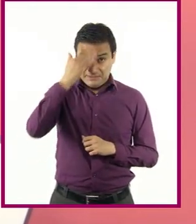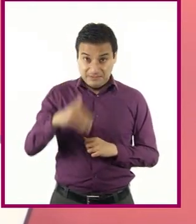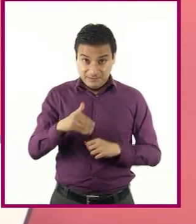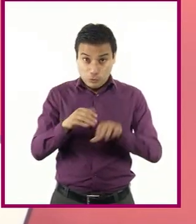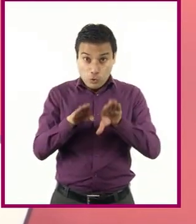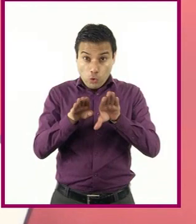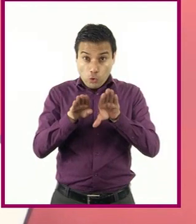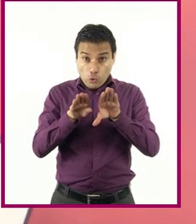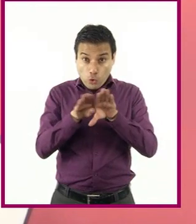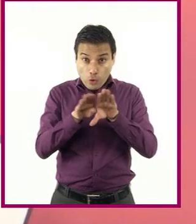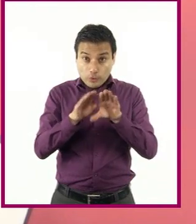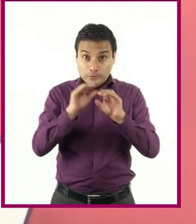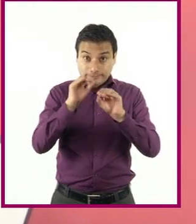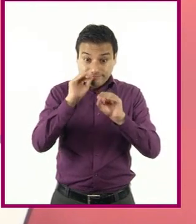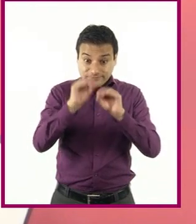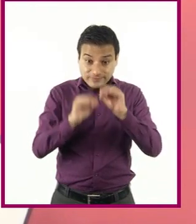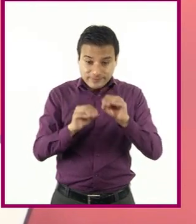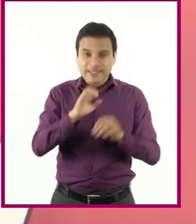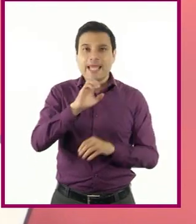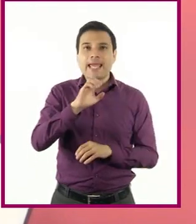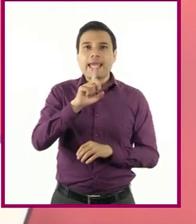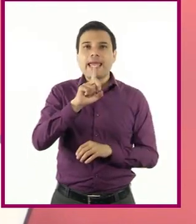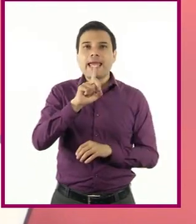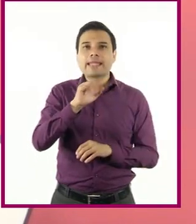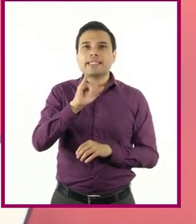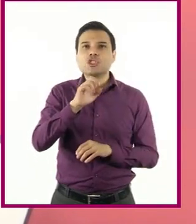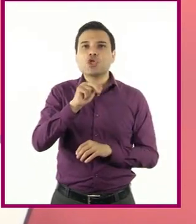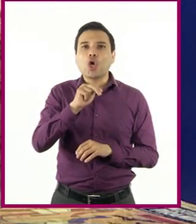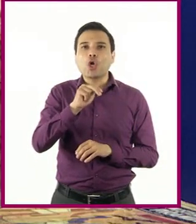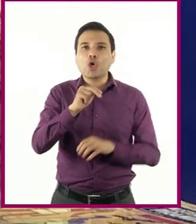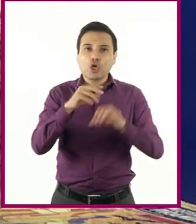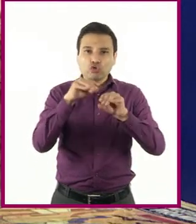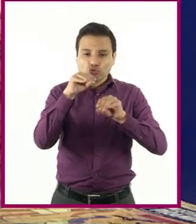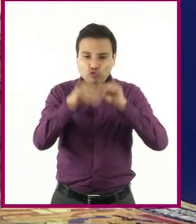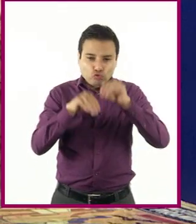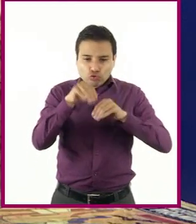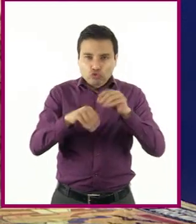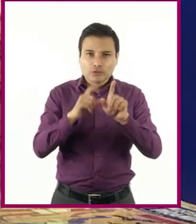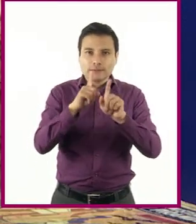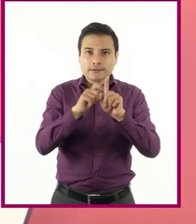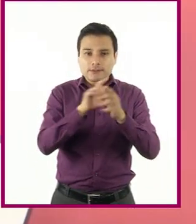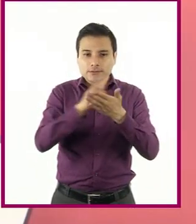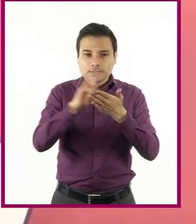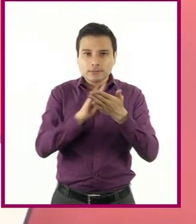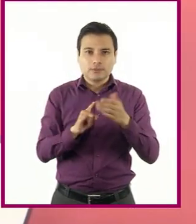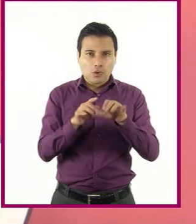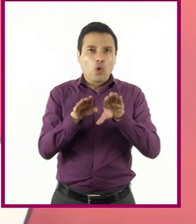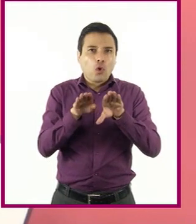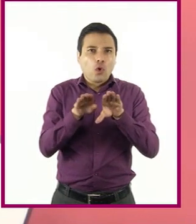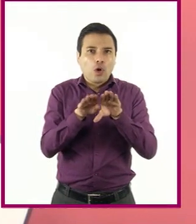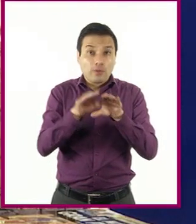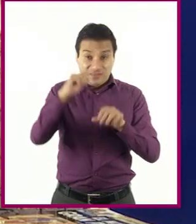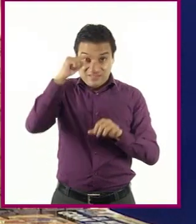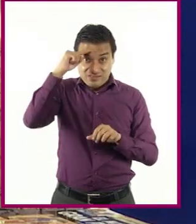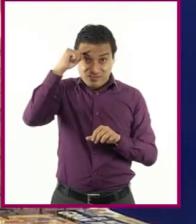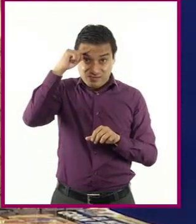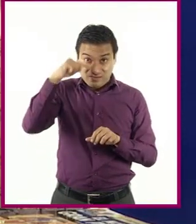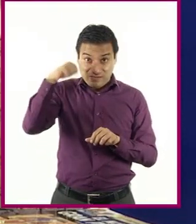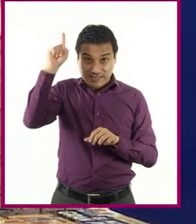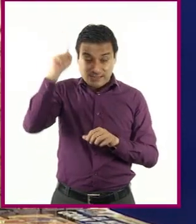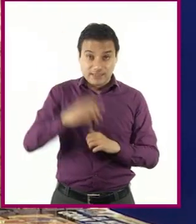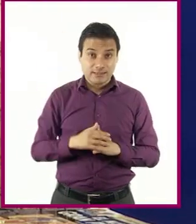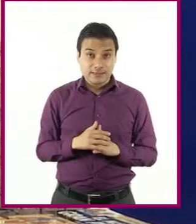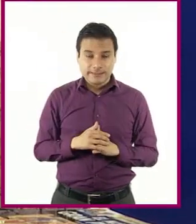el proceso de edición para tener en nuestras manos una historieta. No es algo sencillo, ¿verdad?